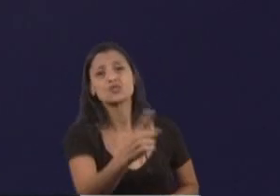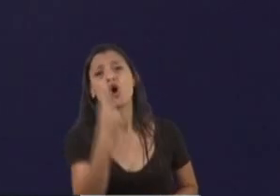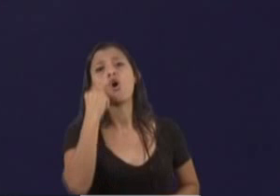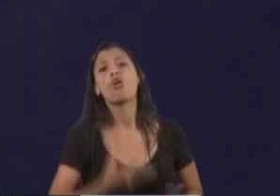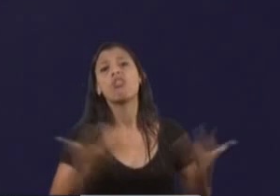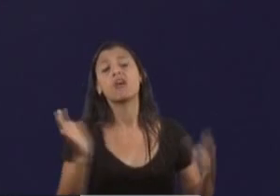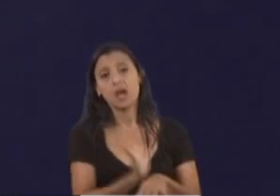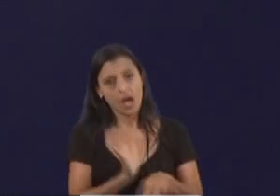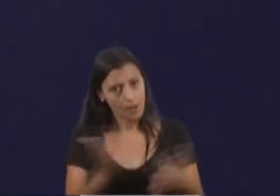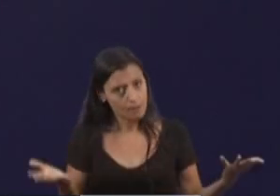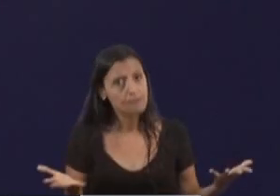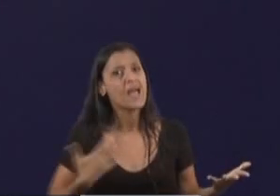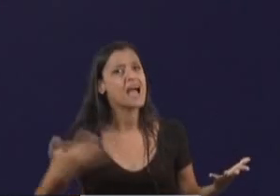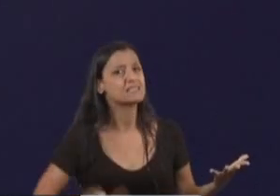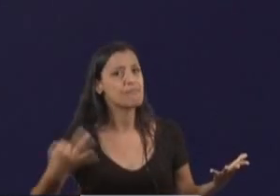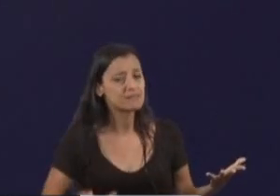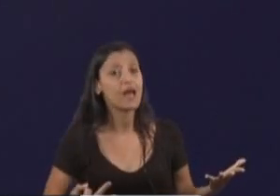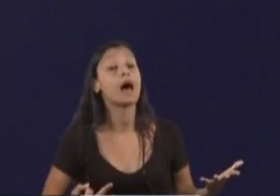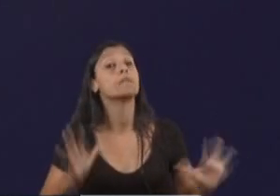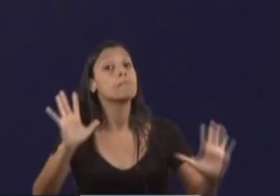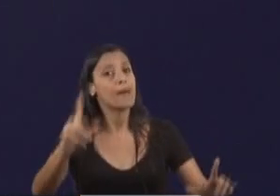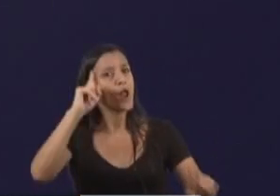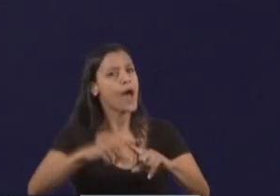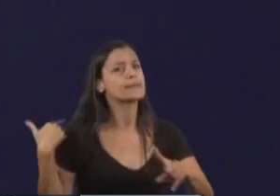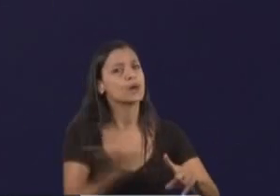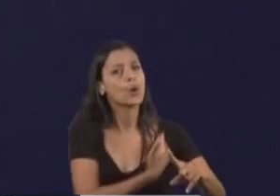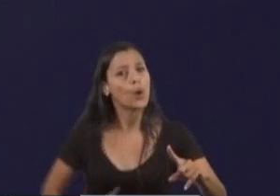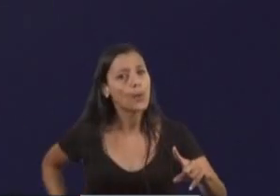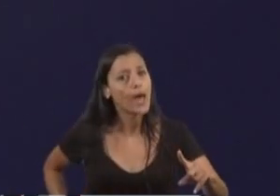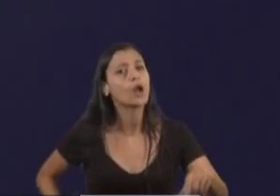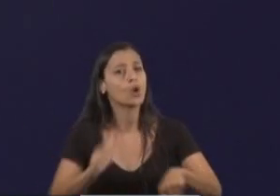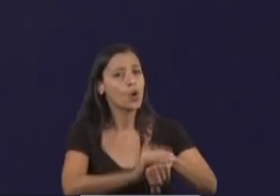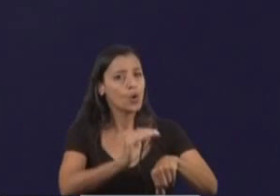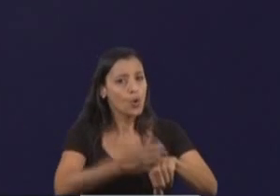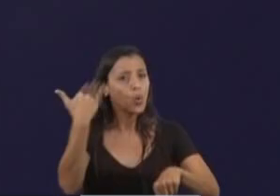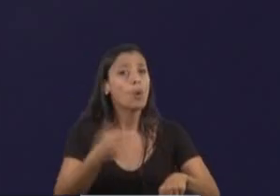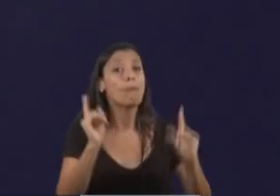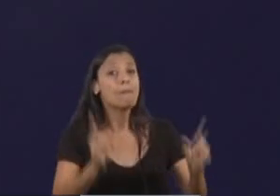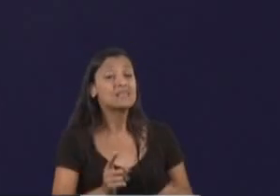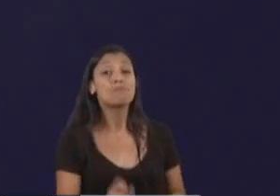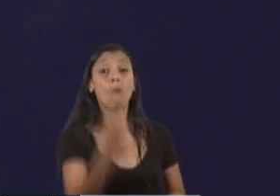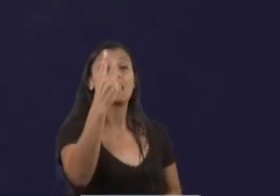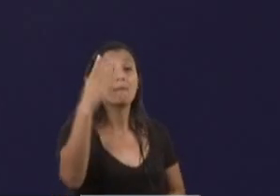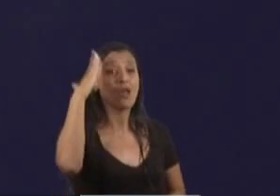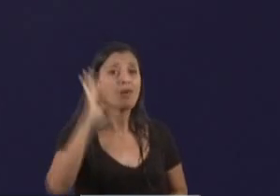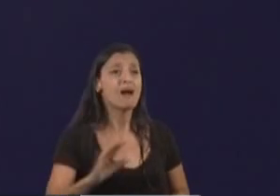que especialmente durante el gobierno anterior, perdió valor porque